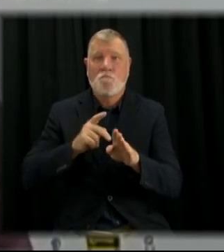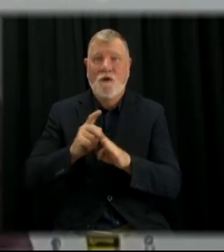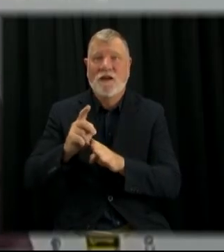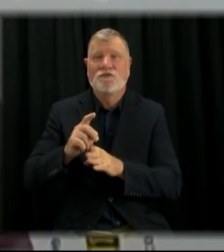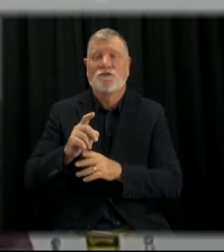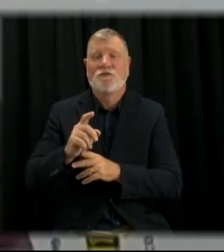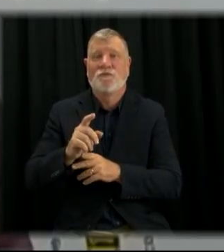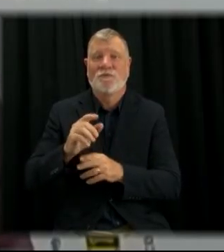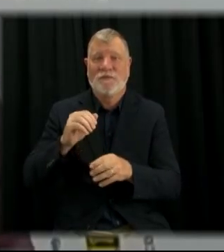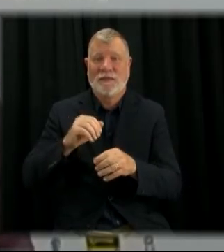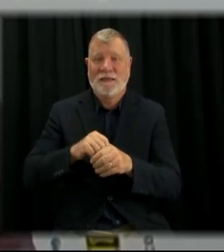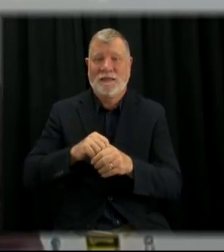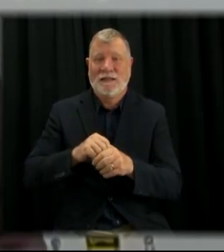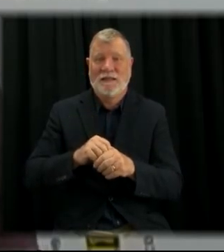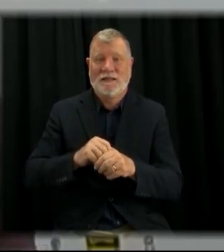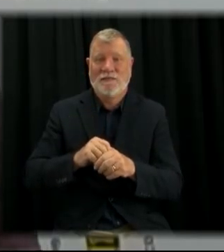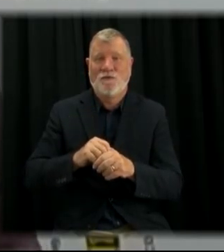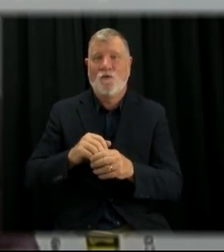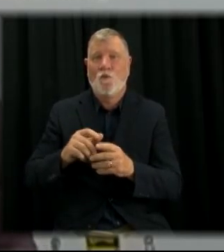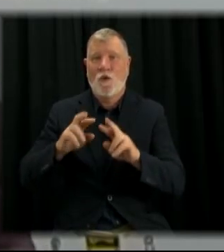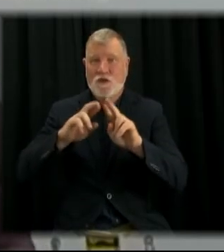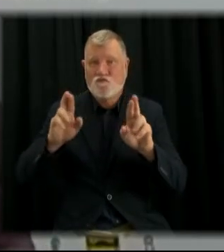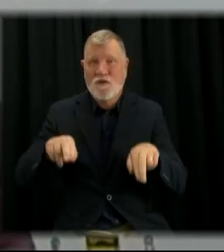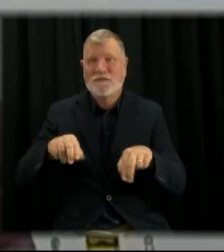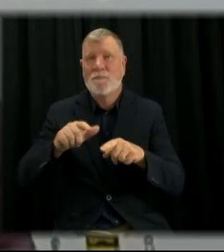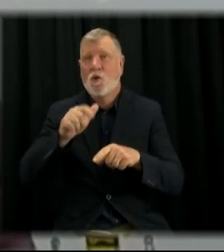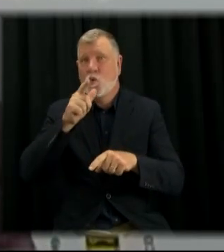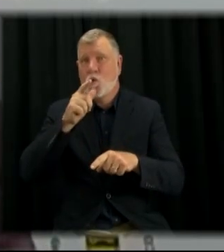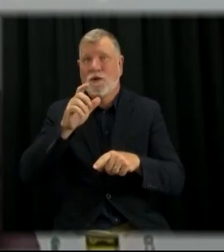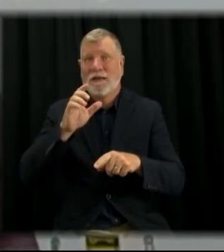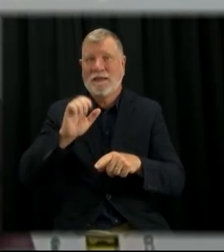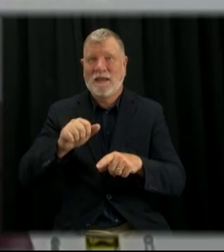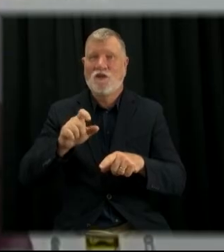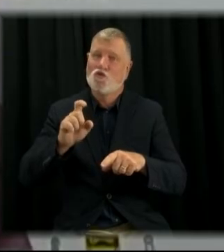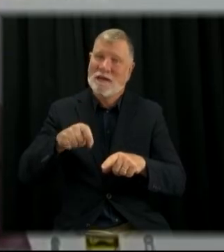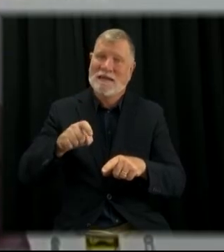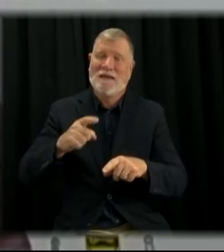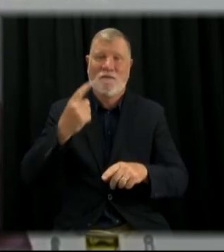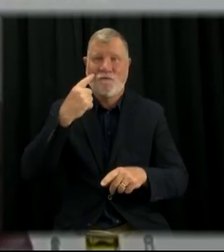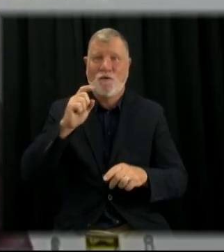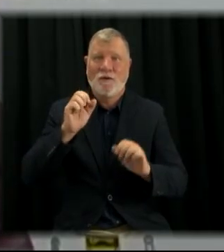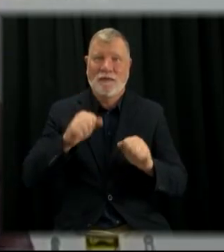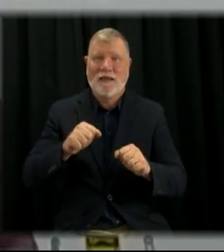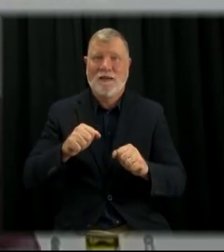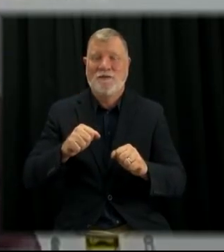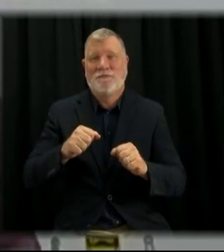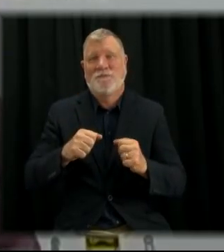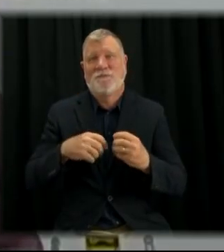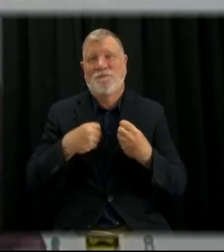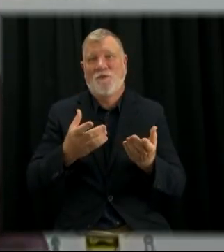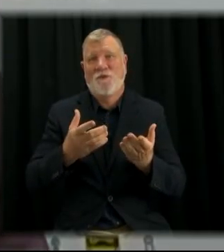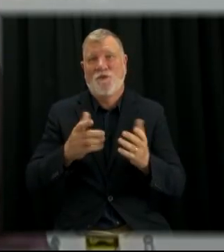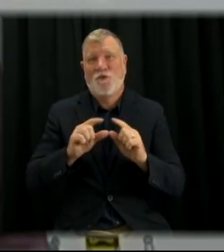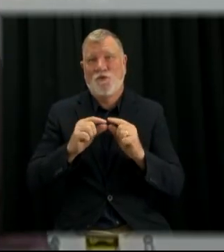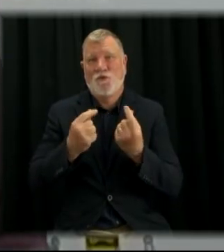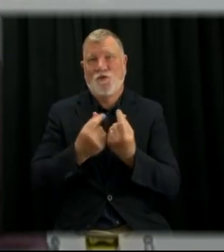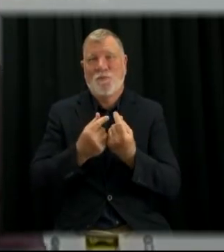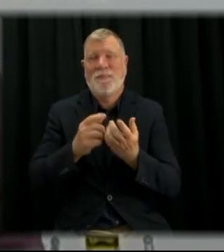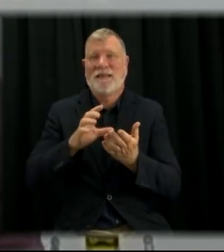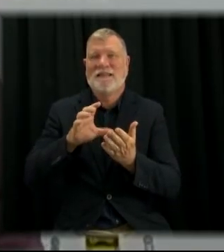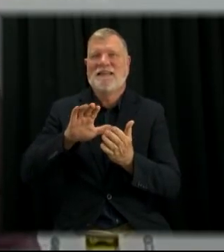de profesionales en el resumen que debe ser necesario para